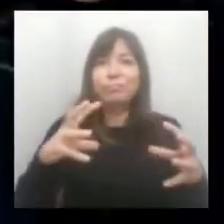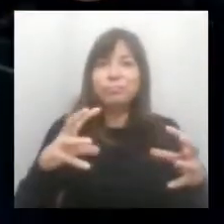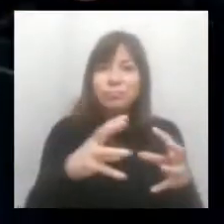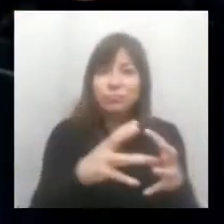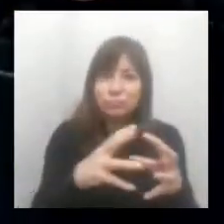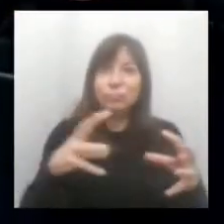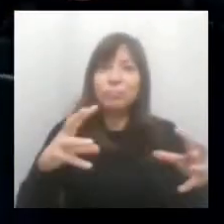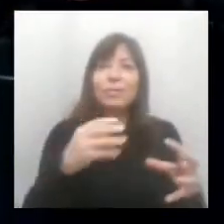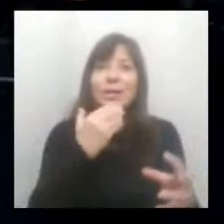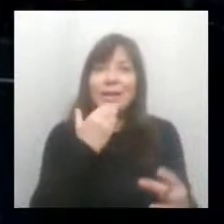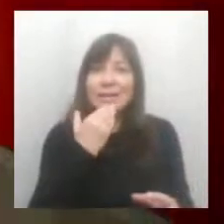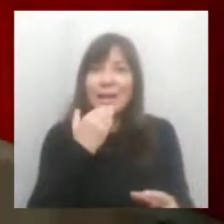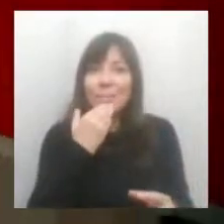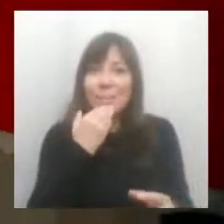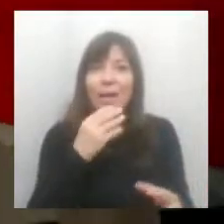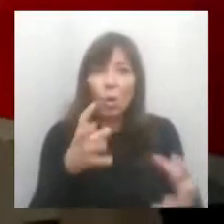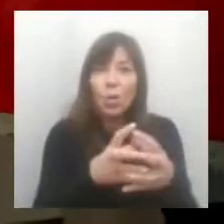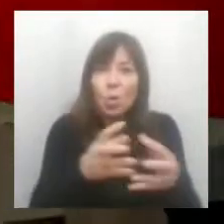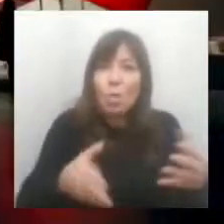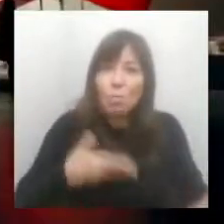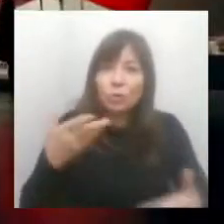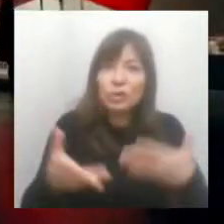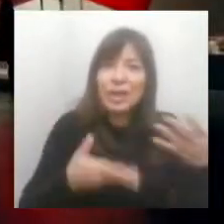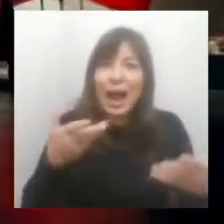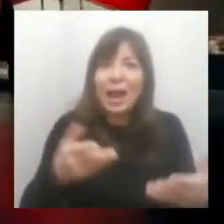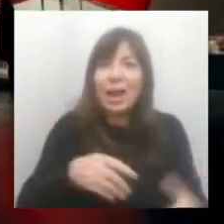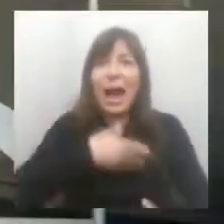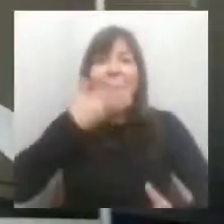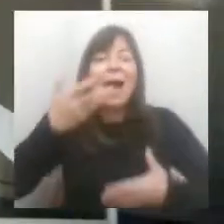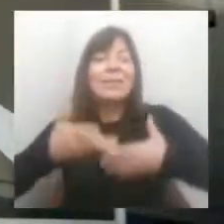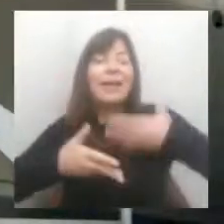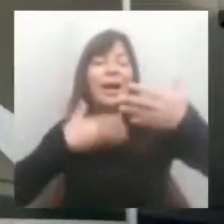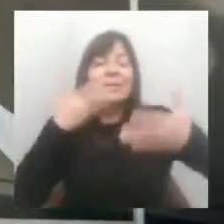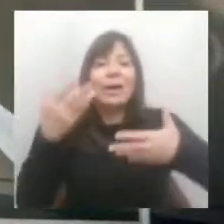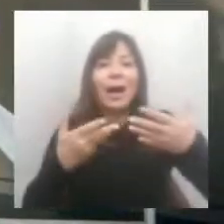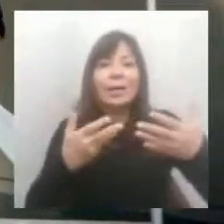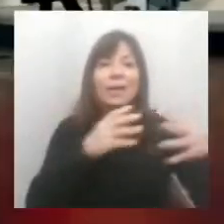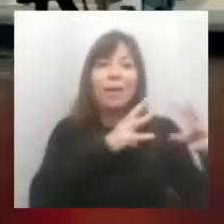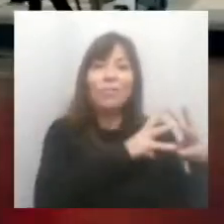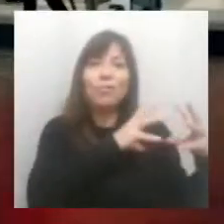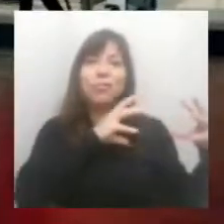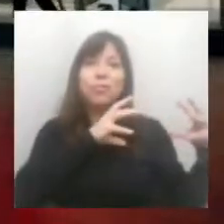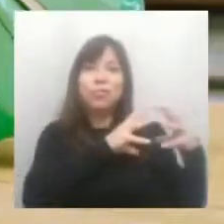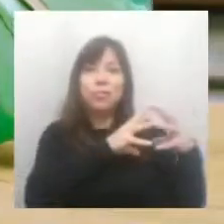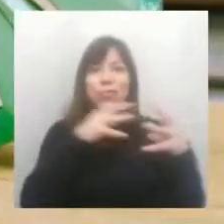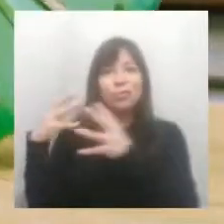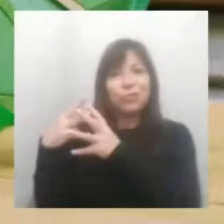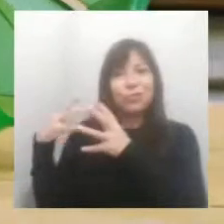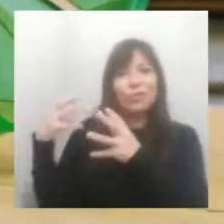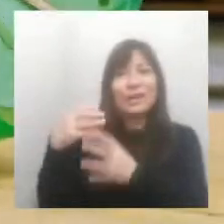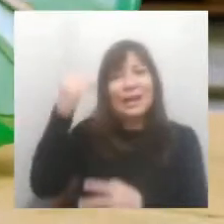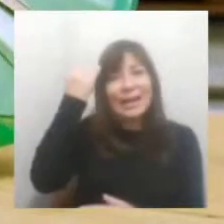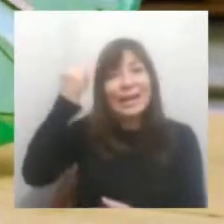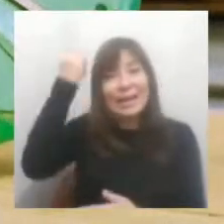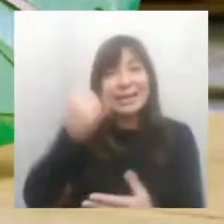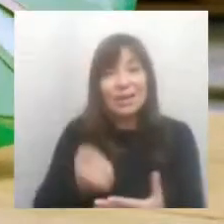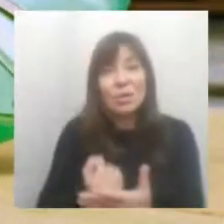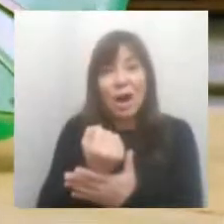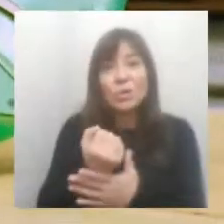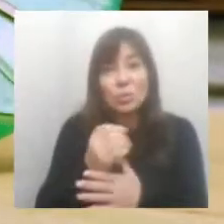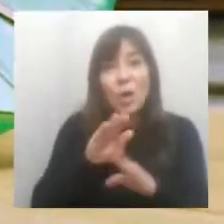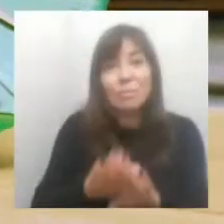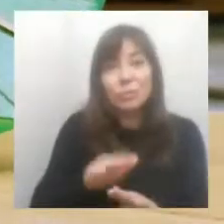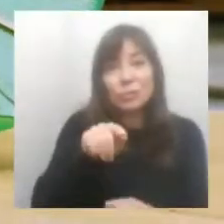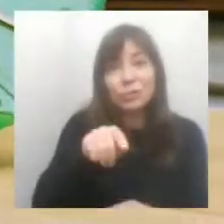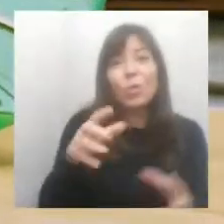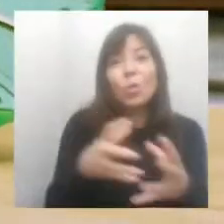Hoberman, que permitió crear esta gran estructura plegable que permitía realizar este gran espectáculo musical. Entonces, es algo muy interesante.